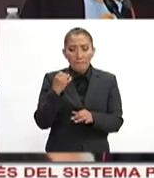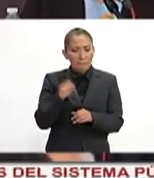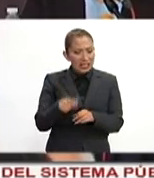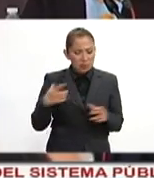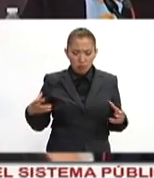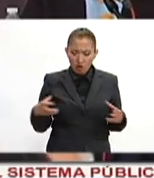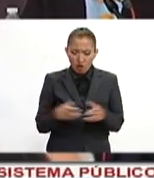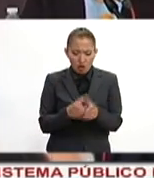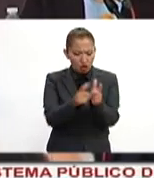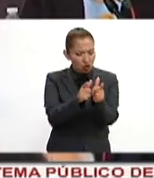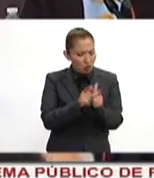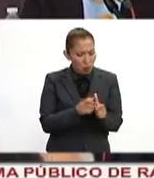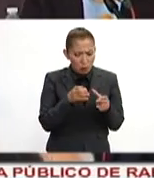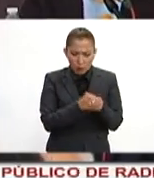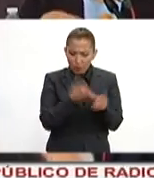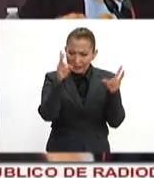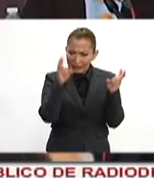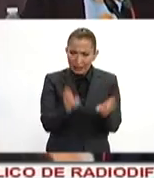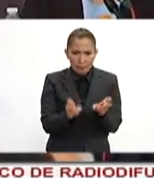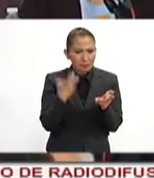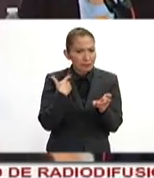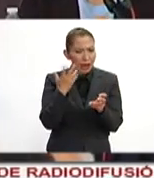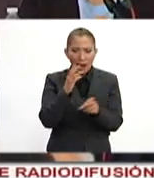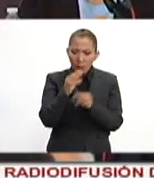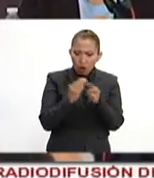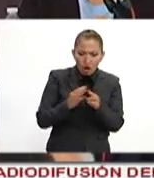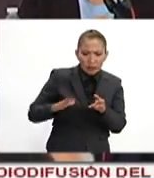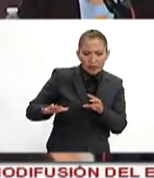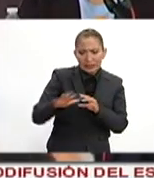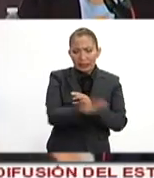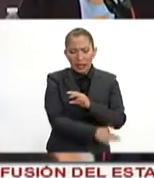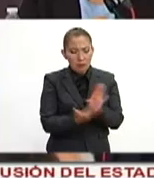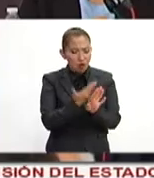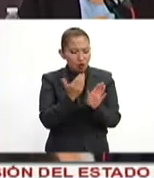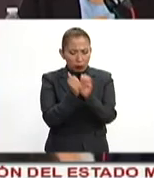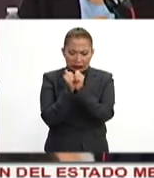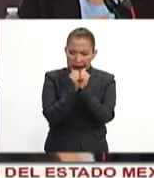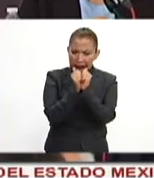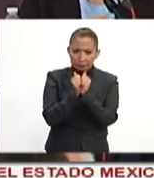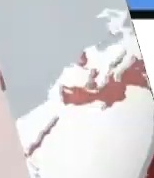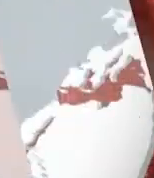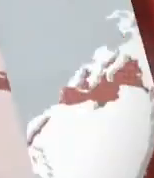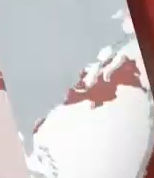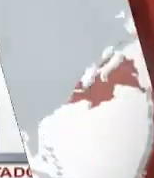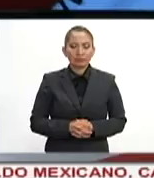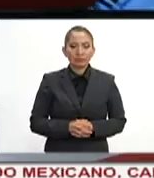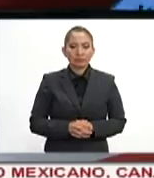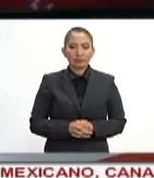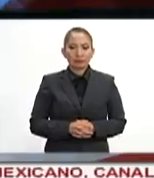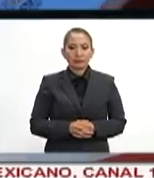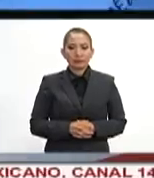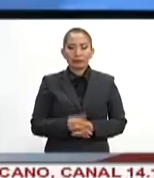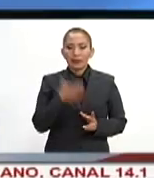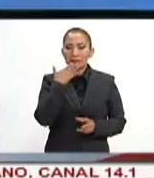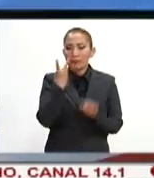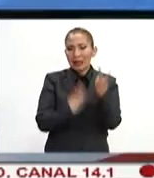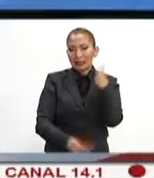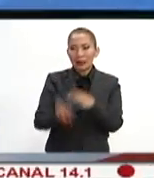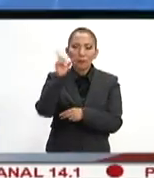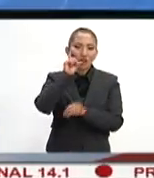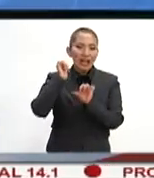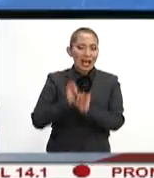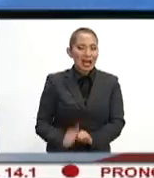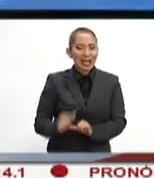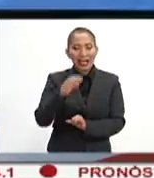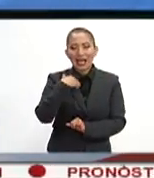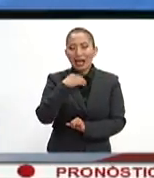mismo equipo en estos temas. O sea, en temas globales somos así muy cercanos. Pues bienvenida a México, canciller